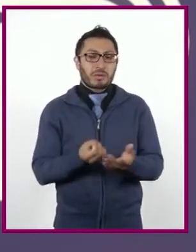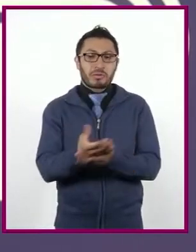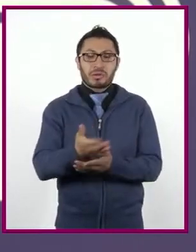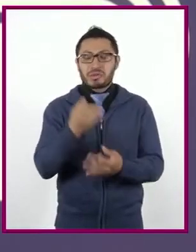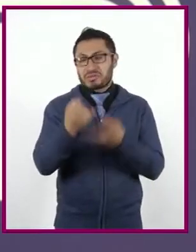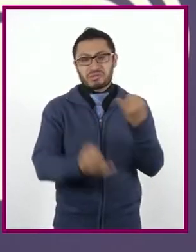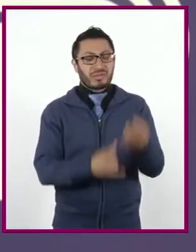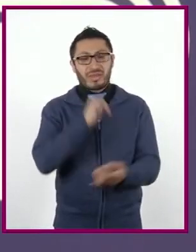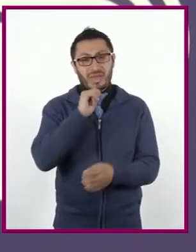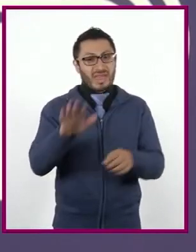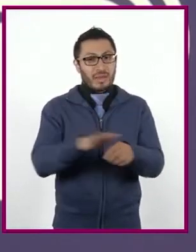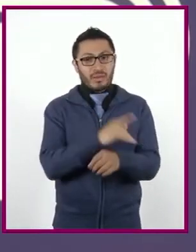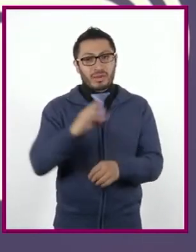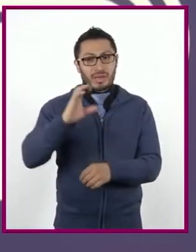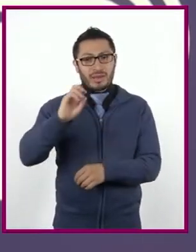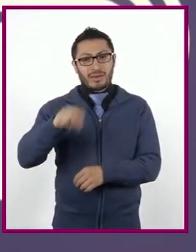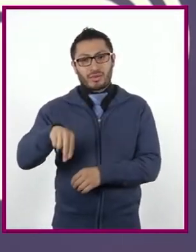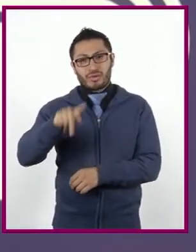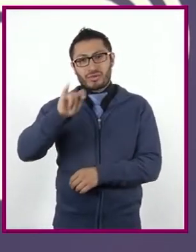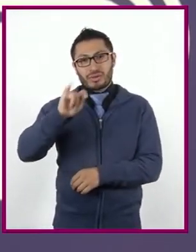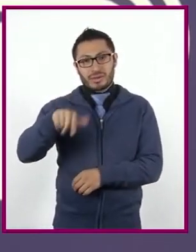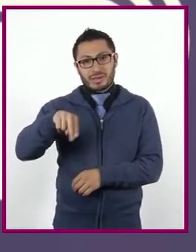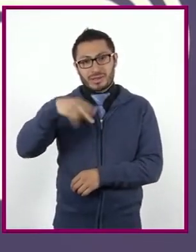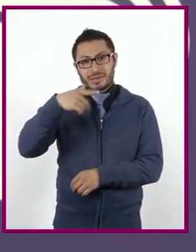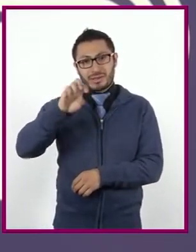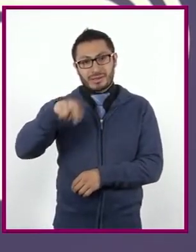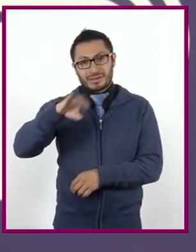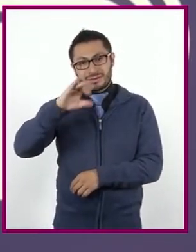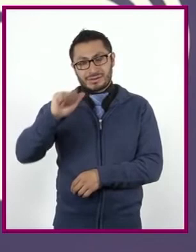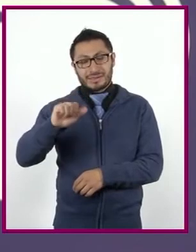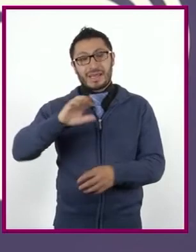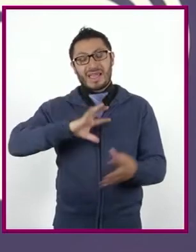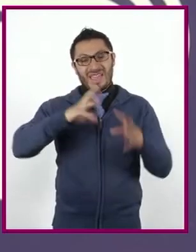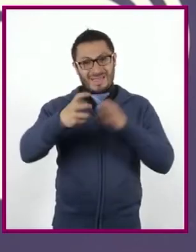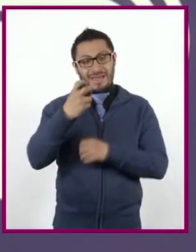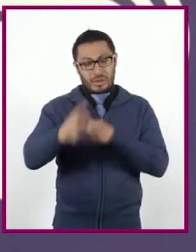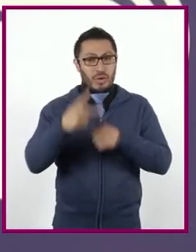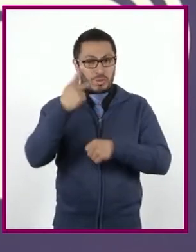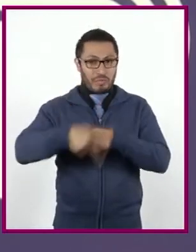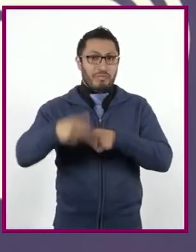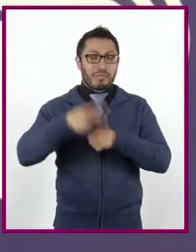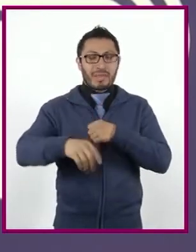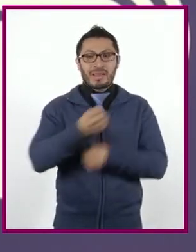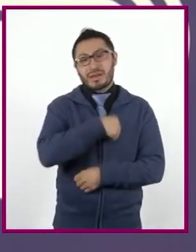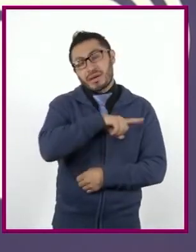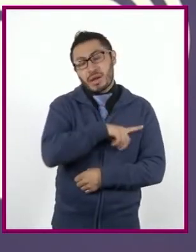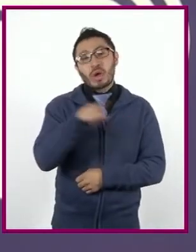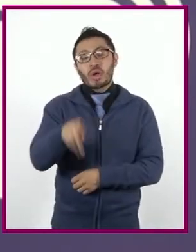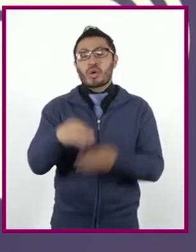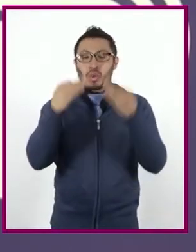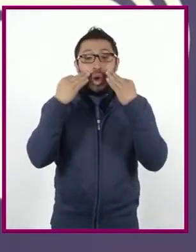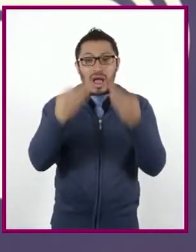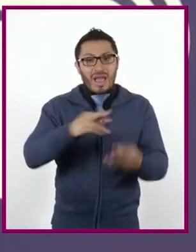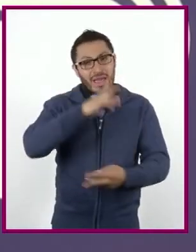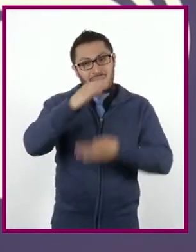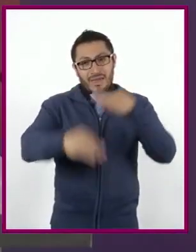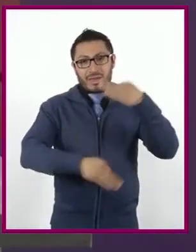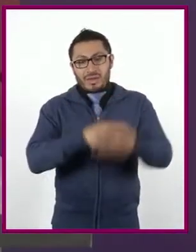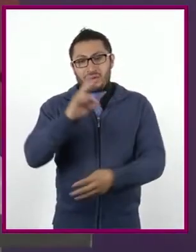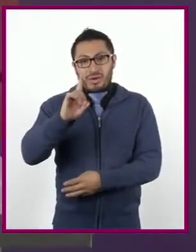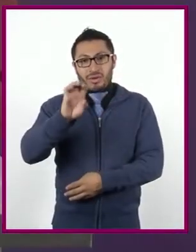había contingencia ambiental y eso ponía en riesgo tu salud? Como puedes darte cuenta, todo se relaciona con la